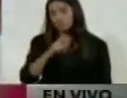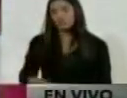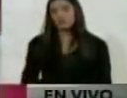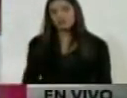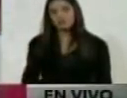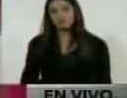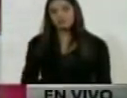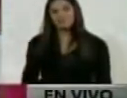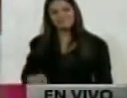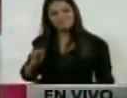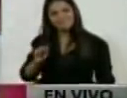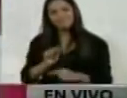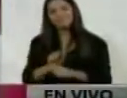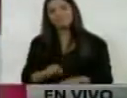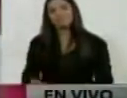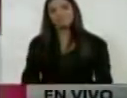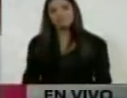ofendió